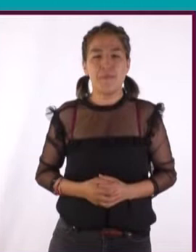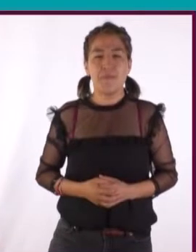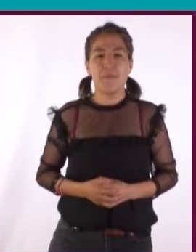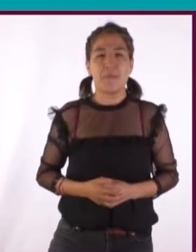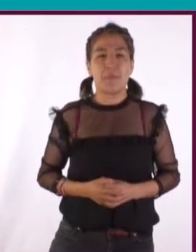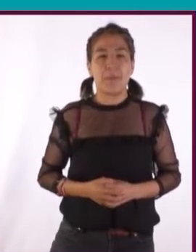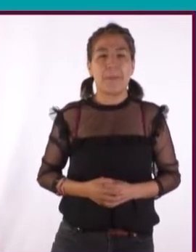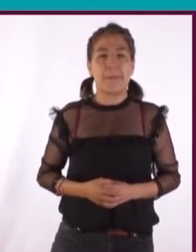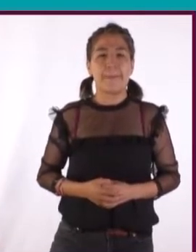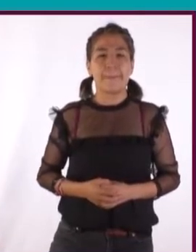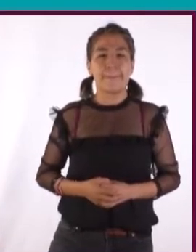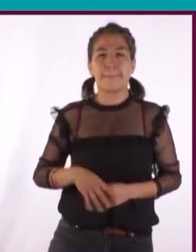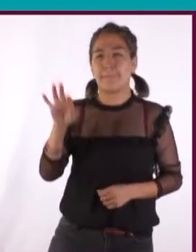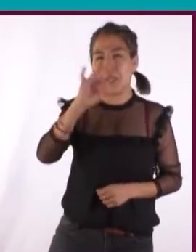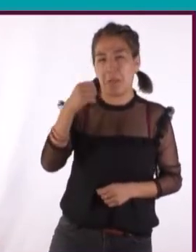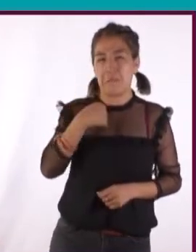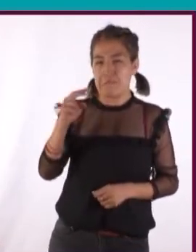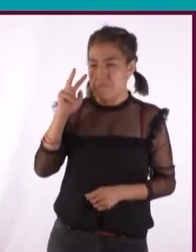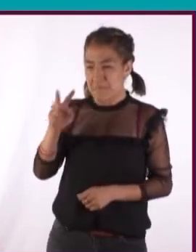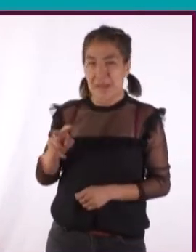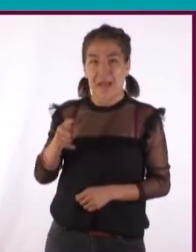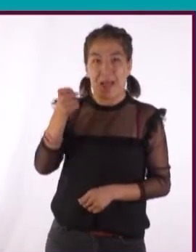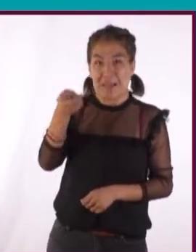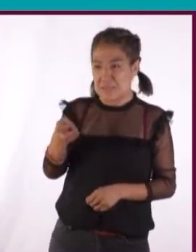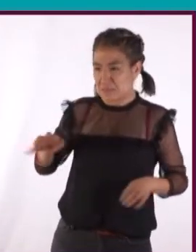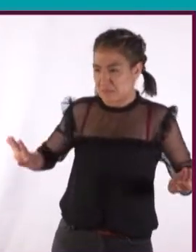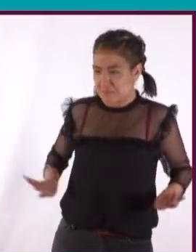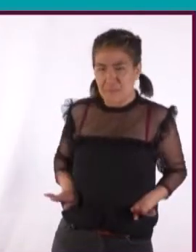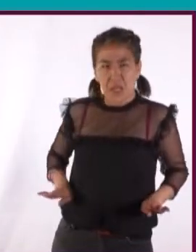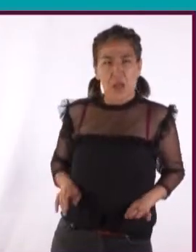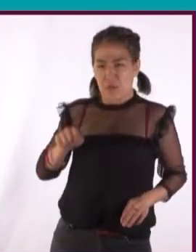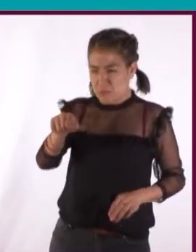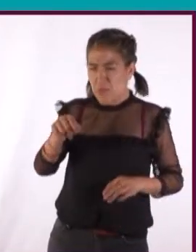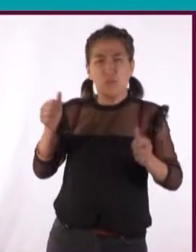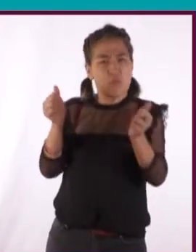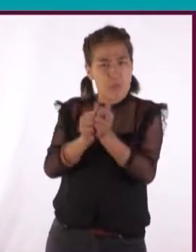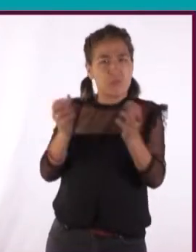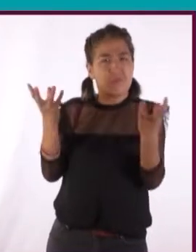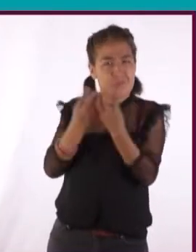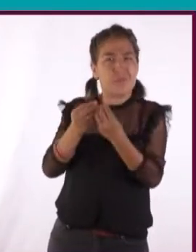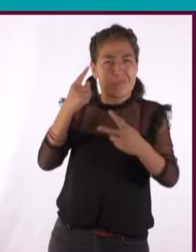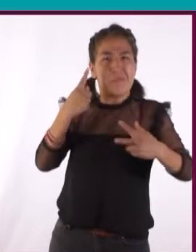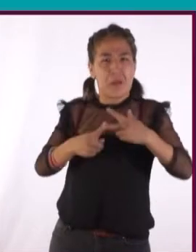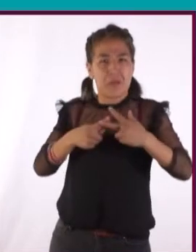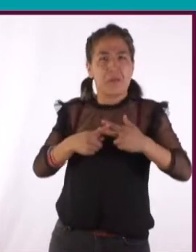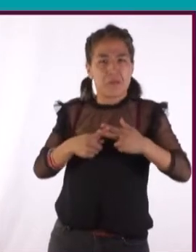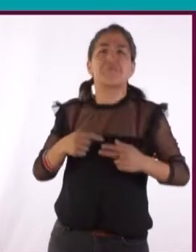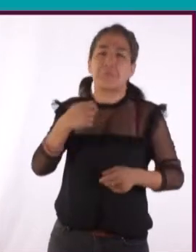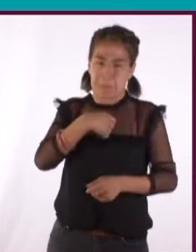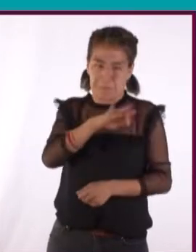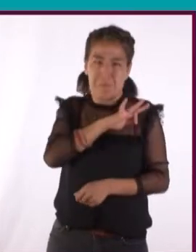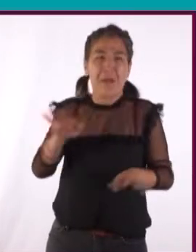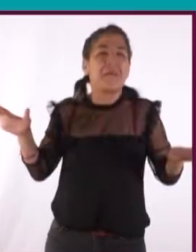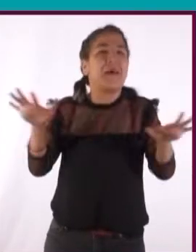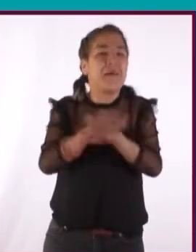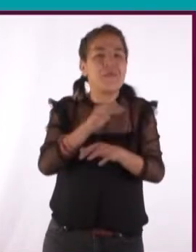si yo puedo encontrar matemáticamente estos patrones, puedo alterarlos matemáticamente,